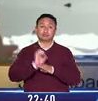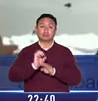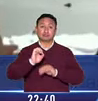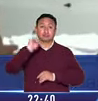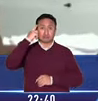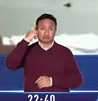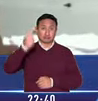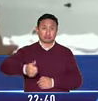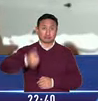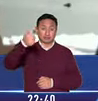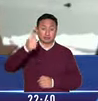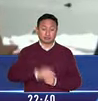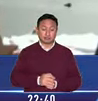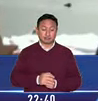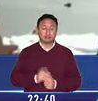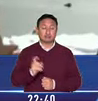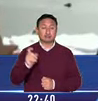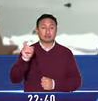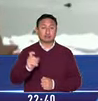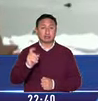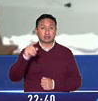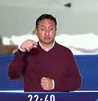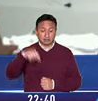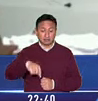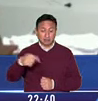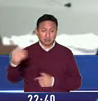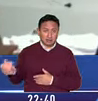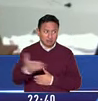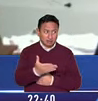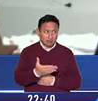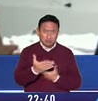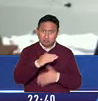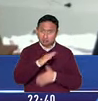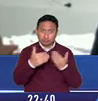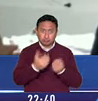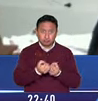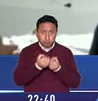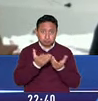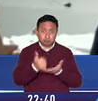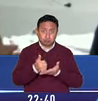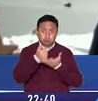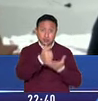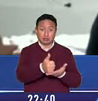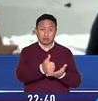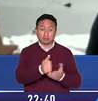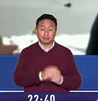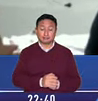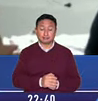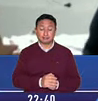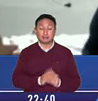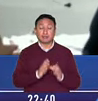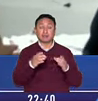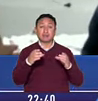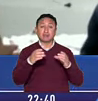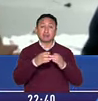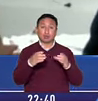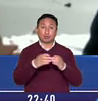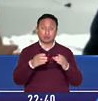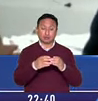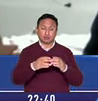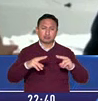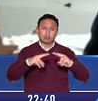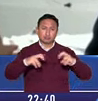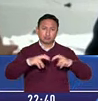gobierno tiene que dar las facilidades necesarias para que la comisión